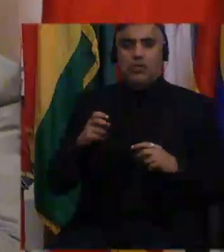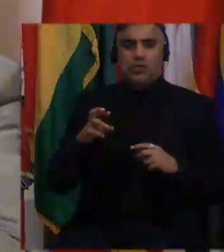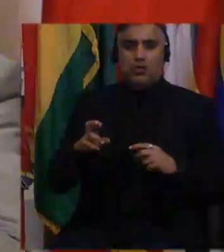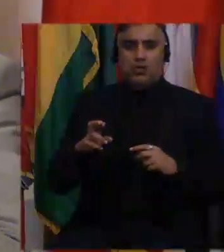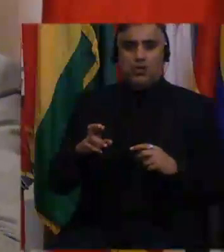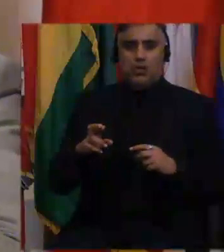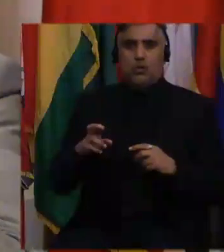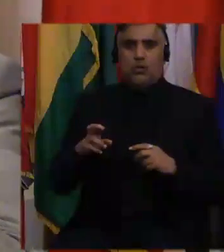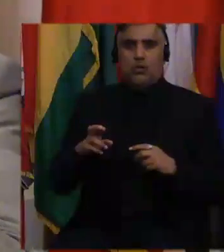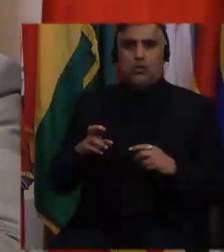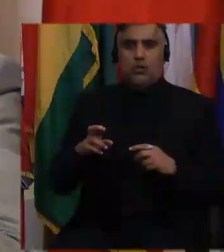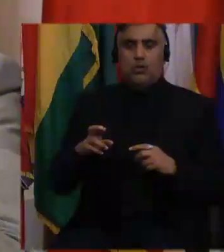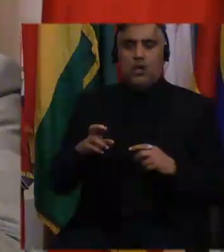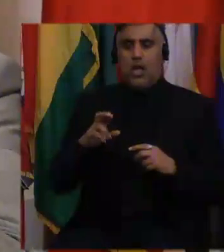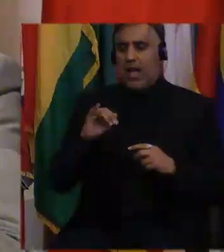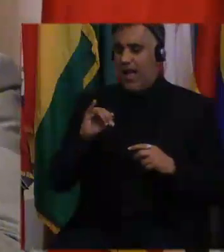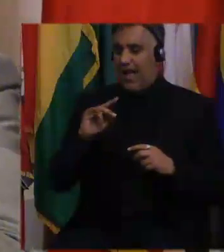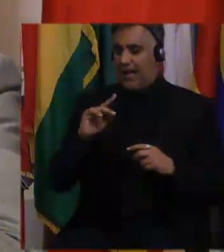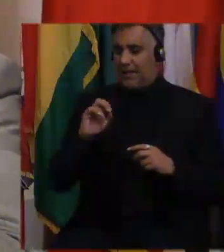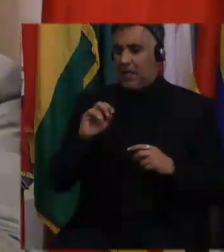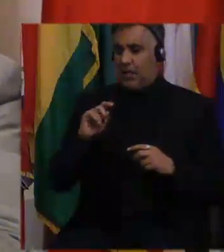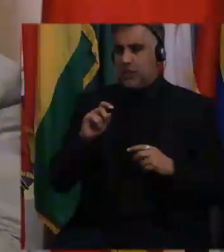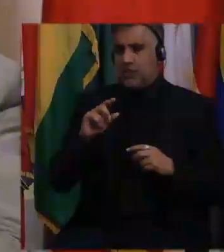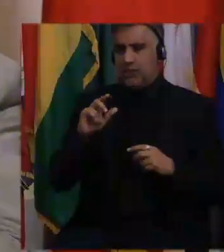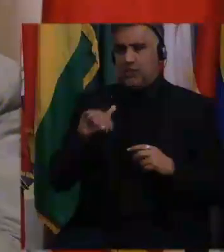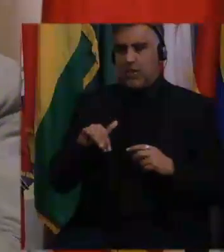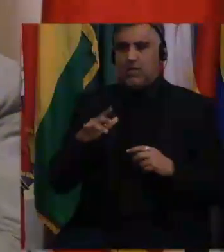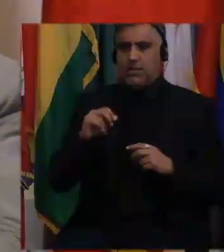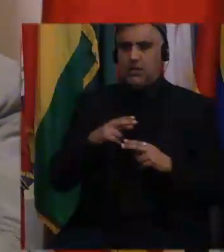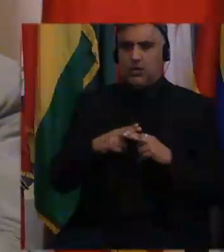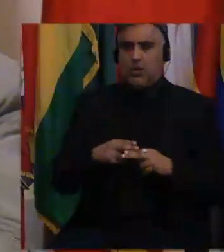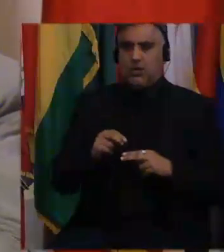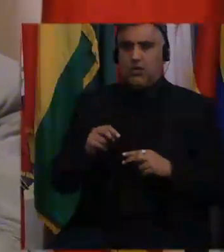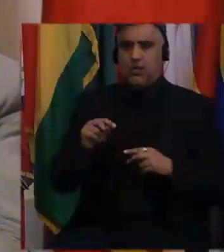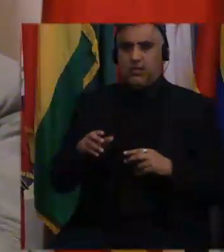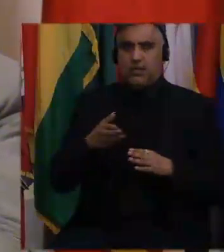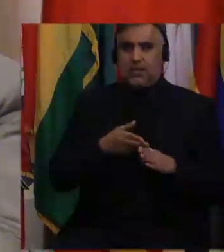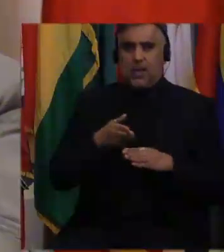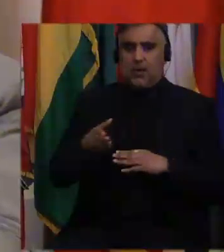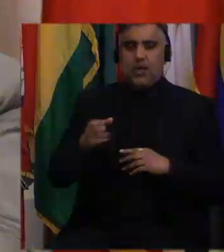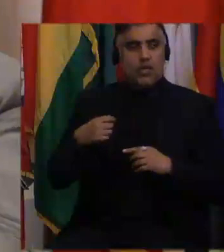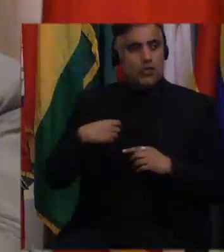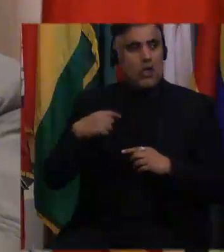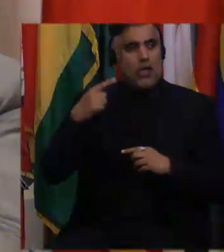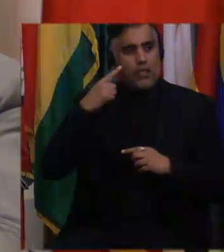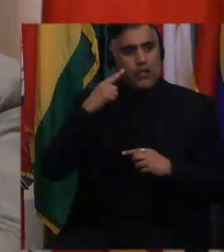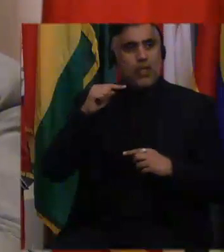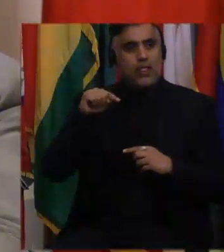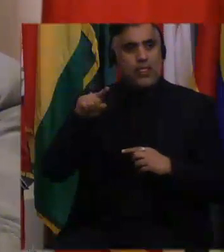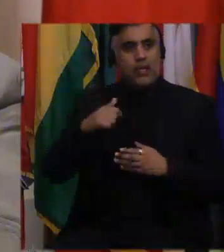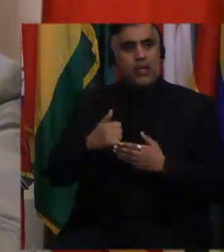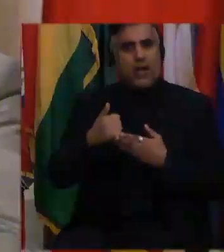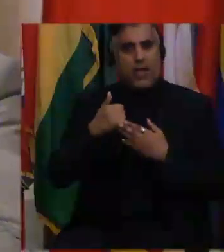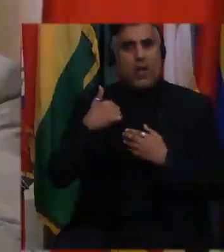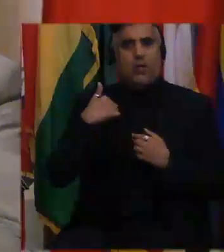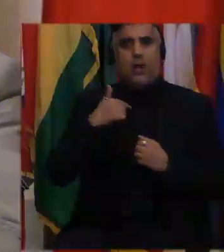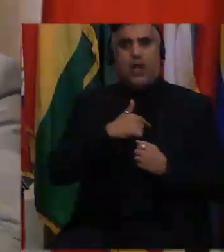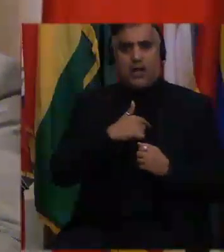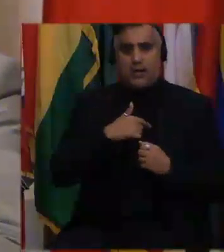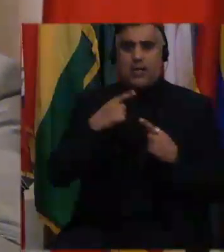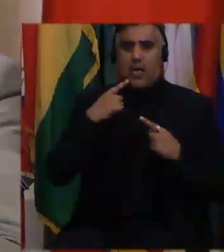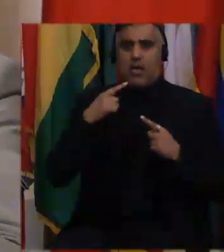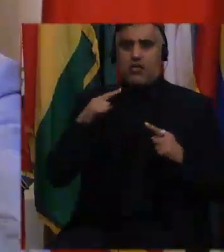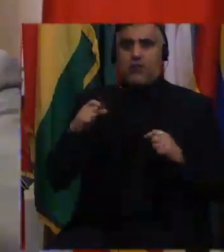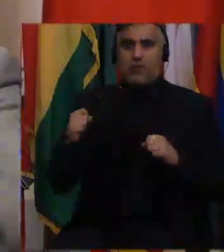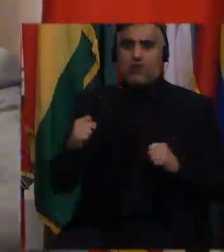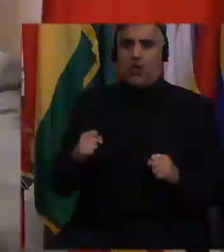diálogo con la participación de los organismos internacionales ayudan a fortalecer las posiciones de la sociedad civil dentro de los estados para que ese diálogo